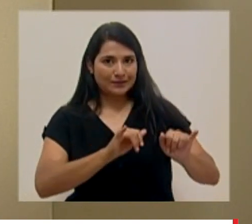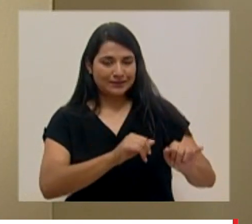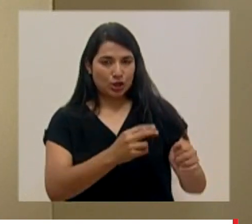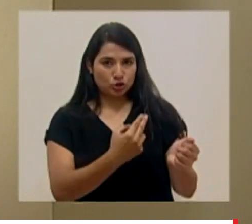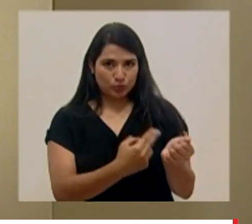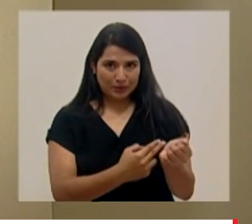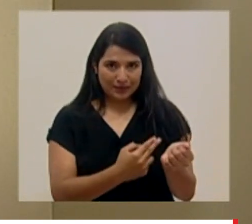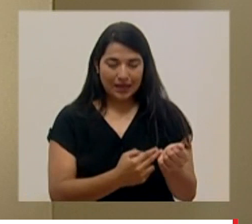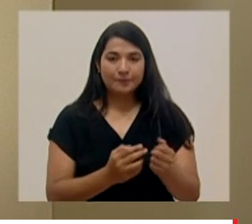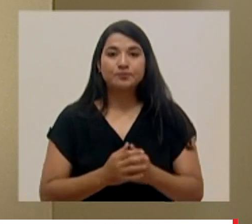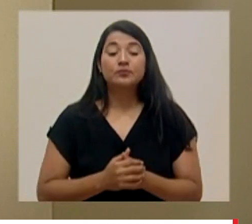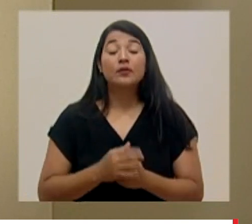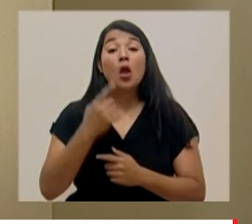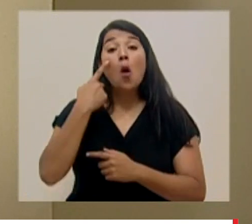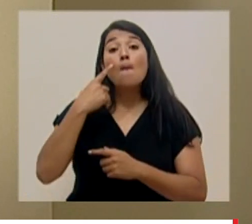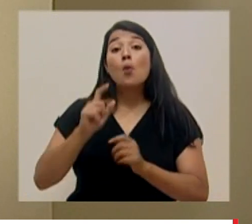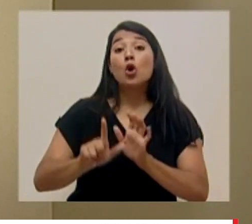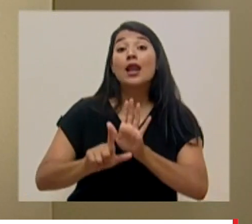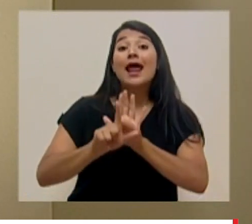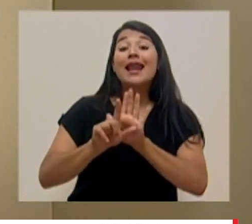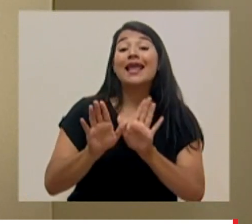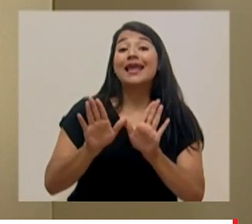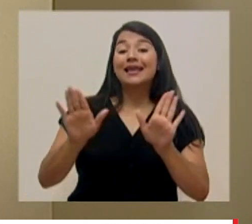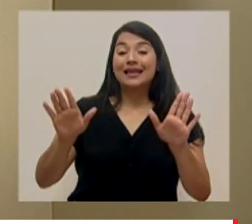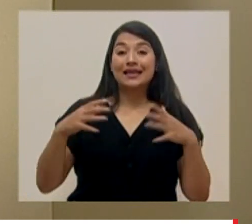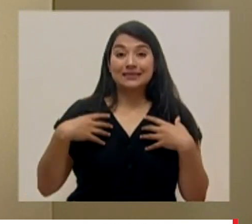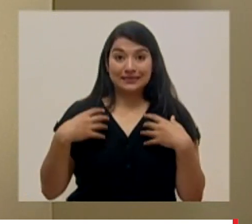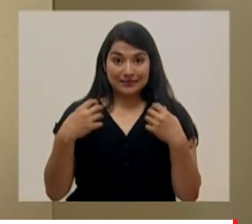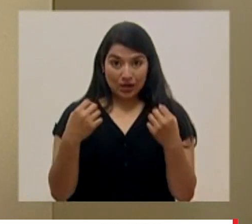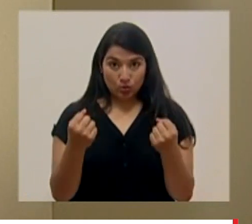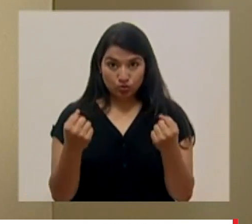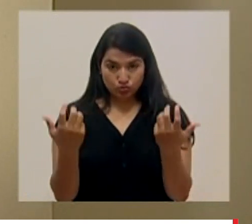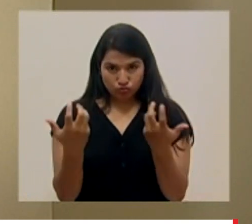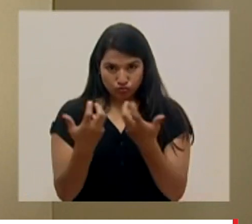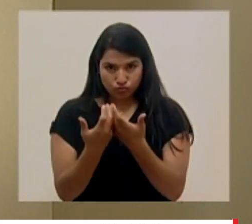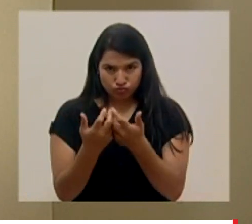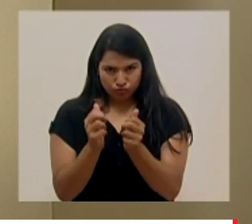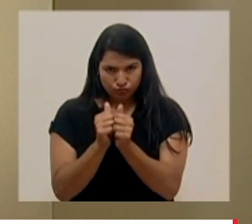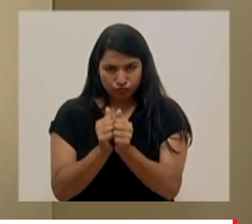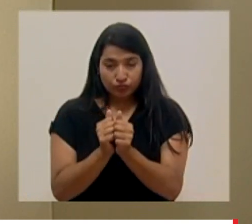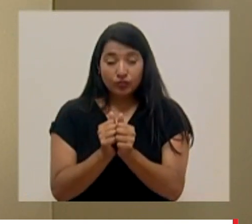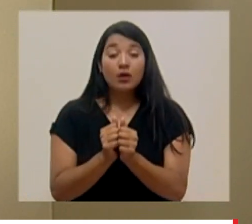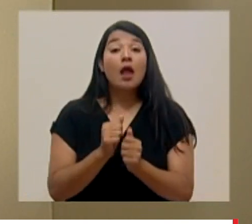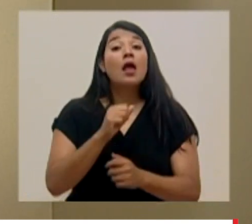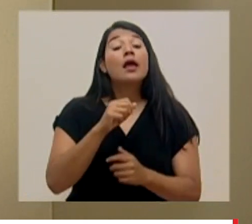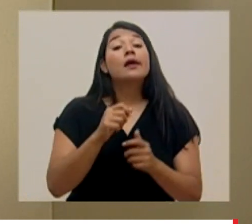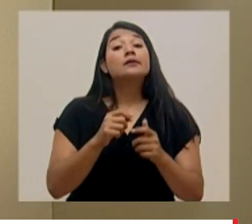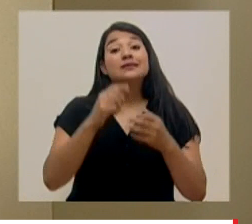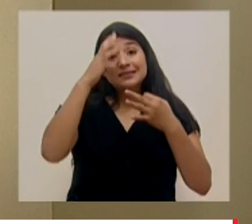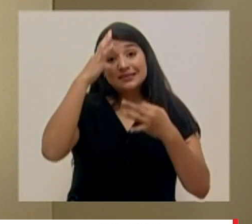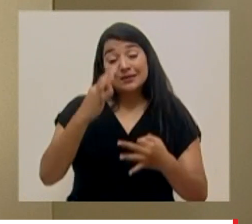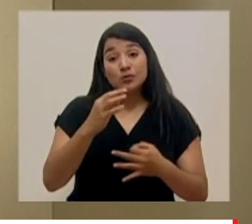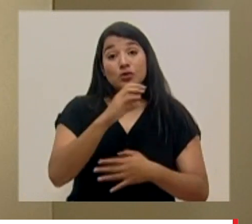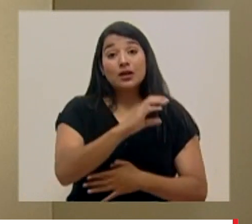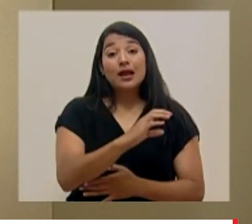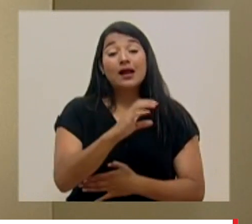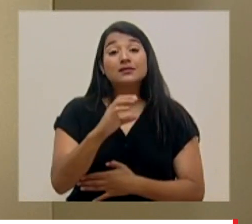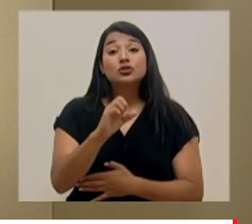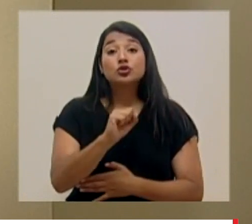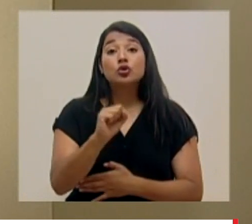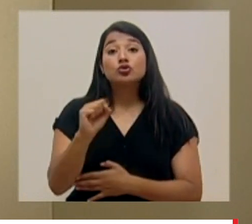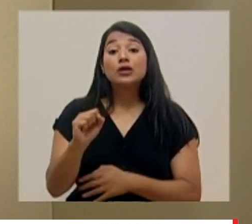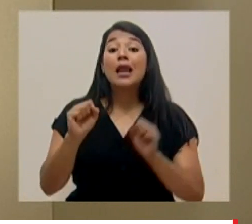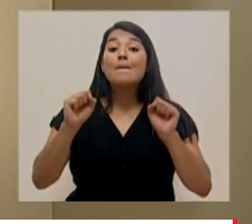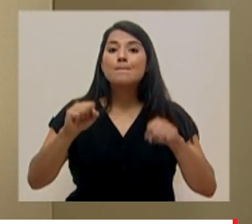bajo el marco normativo que faculta la Ley General de Salud, la Caja Costarricense de Seguro Social va a poder hacer uso